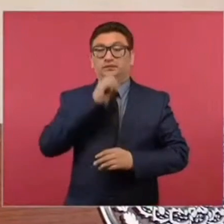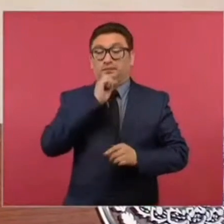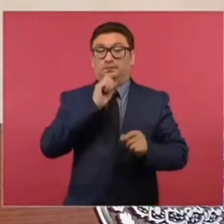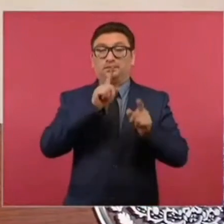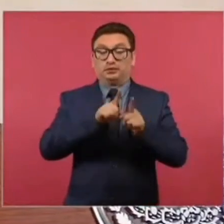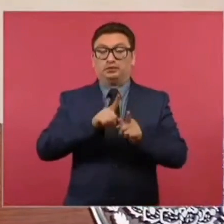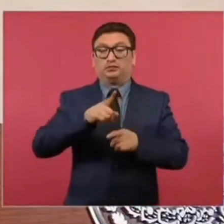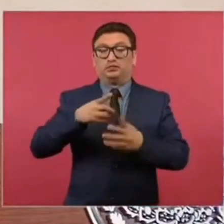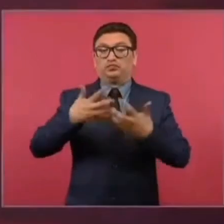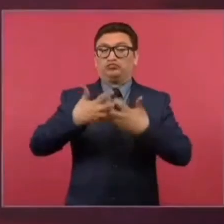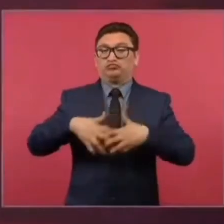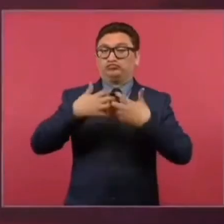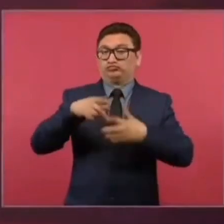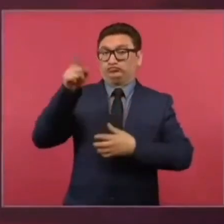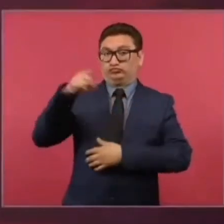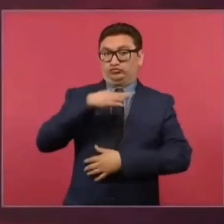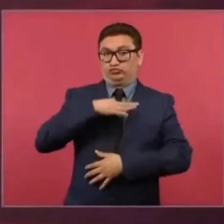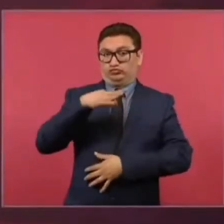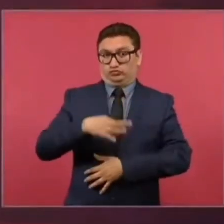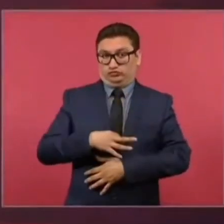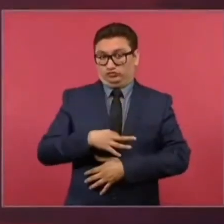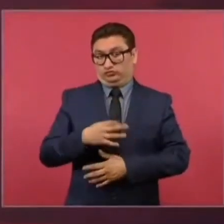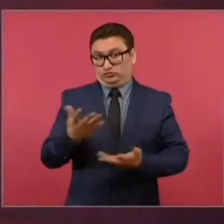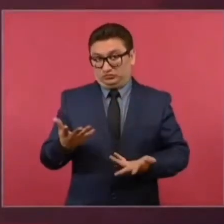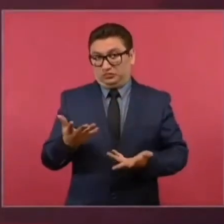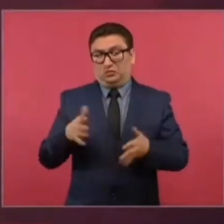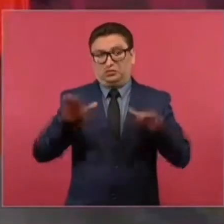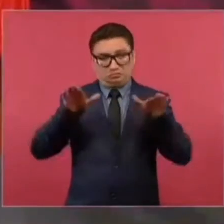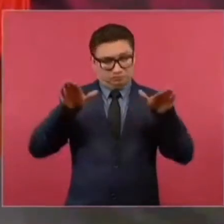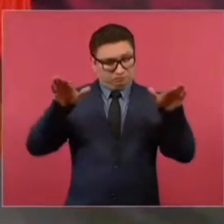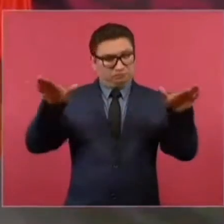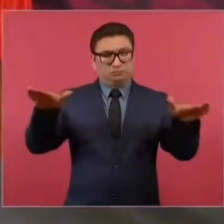funcionando el aeropuerto de Toluca.